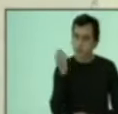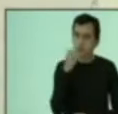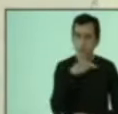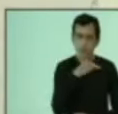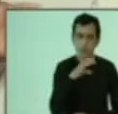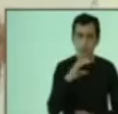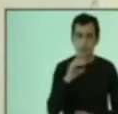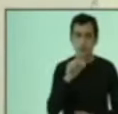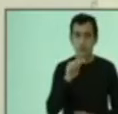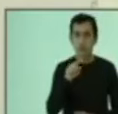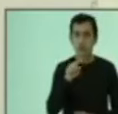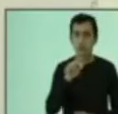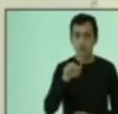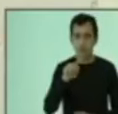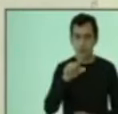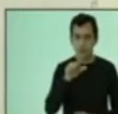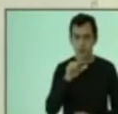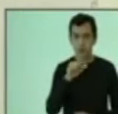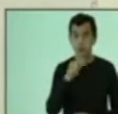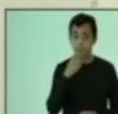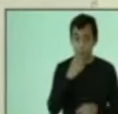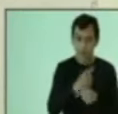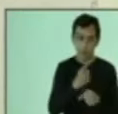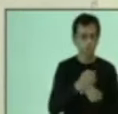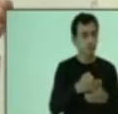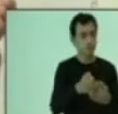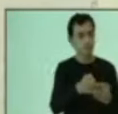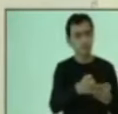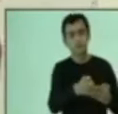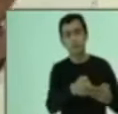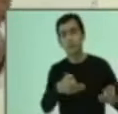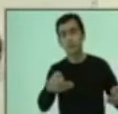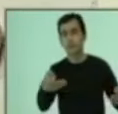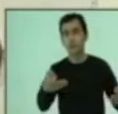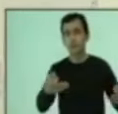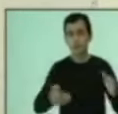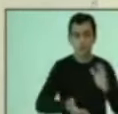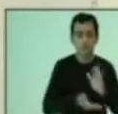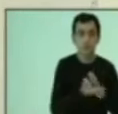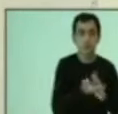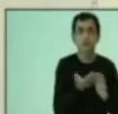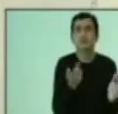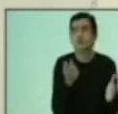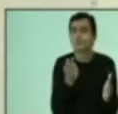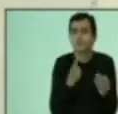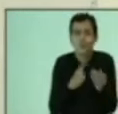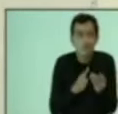conseguir, primero, un terreno. No puedo construir si no tengo dónde.